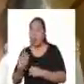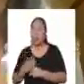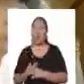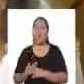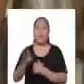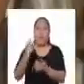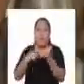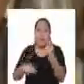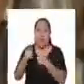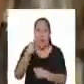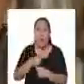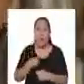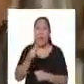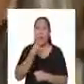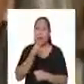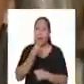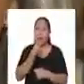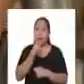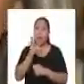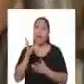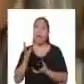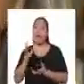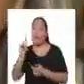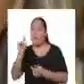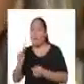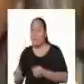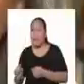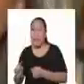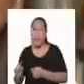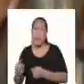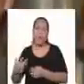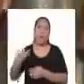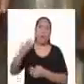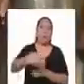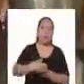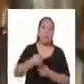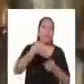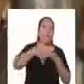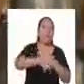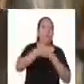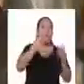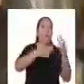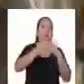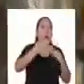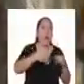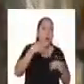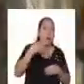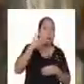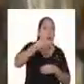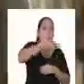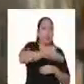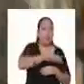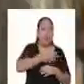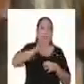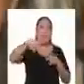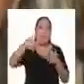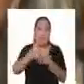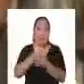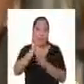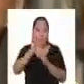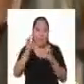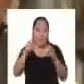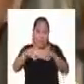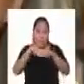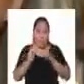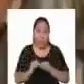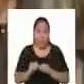su comercialización de mayoristas a minoristas, a los mercados, a los supermercados, hasta la llegada a la mesa, pasan